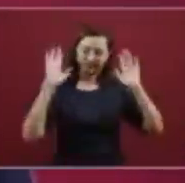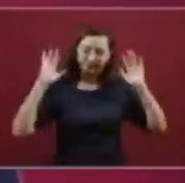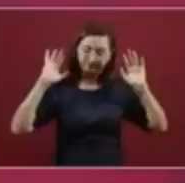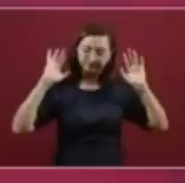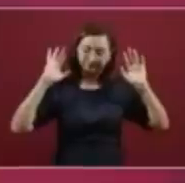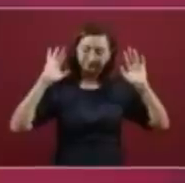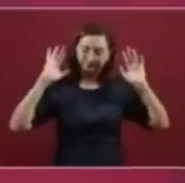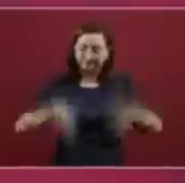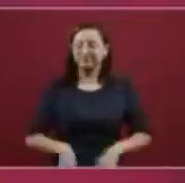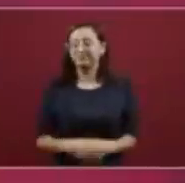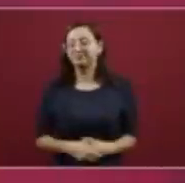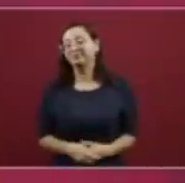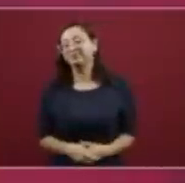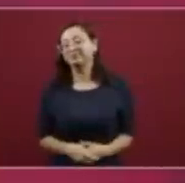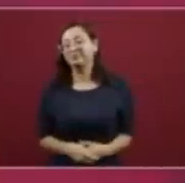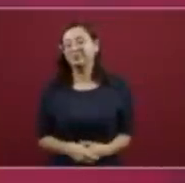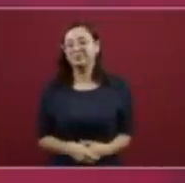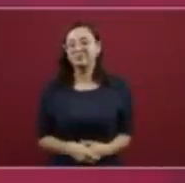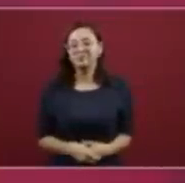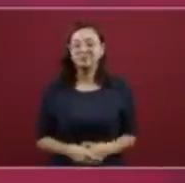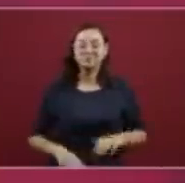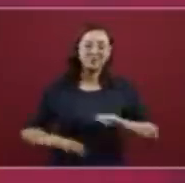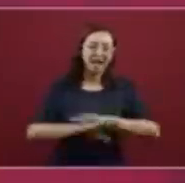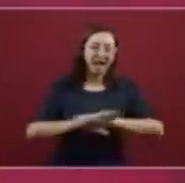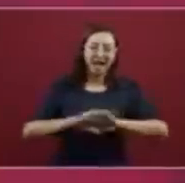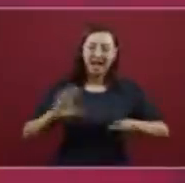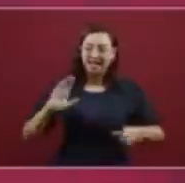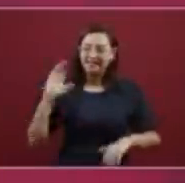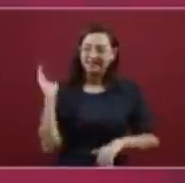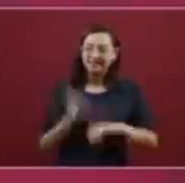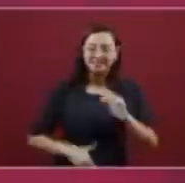Bueno, ya terminamos.